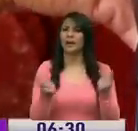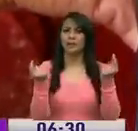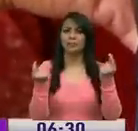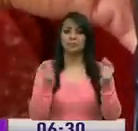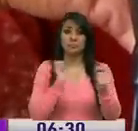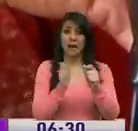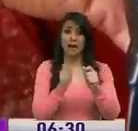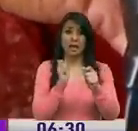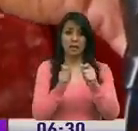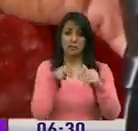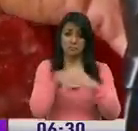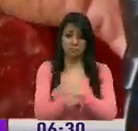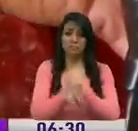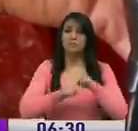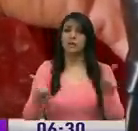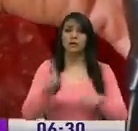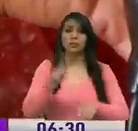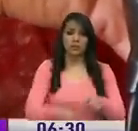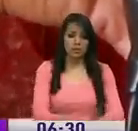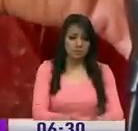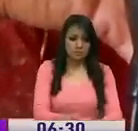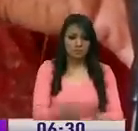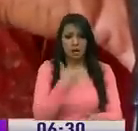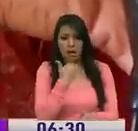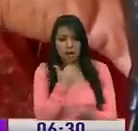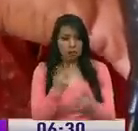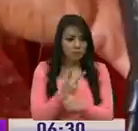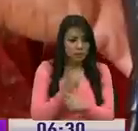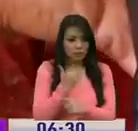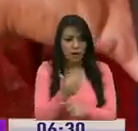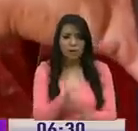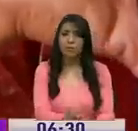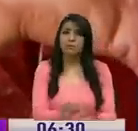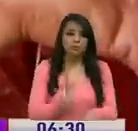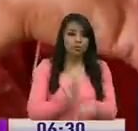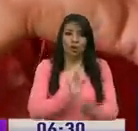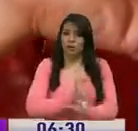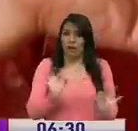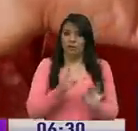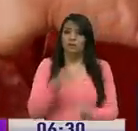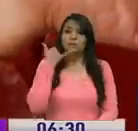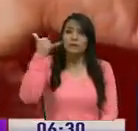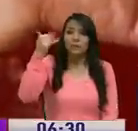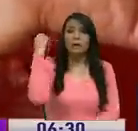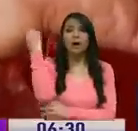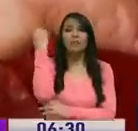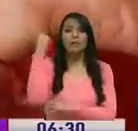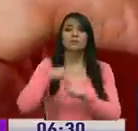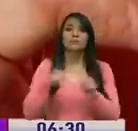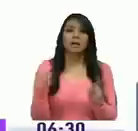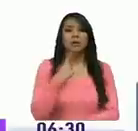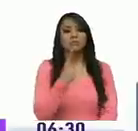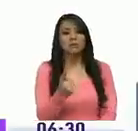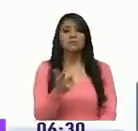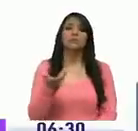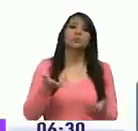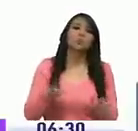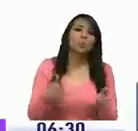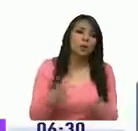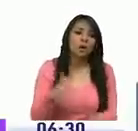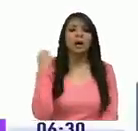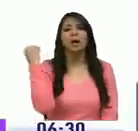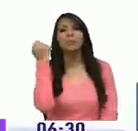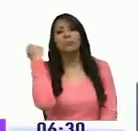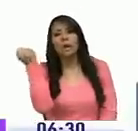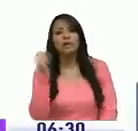entramos pero no podíamos moverlo porque podíamos causarle más daño llamamos a la ambulancia enseguida Pero ellos decían que no había ni una línea que